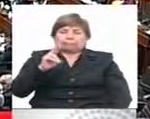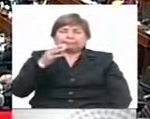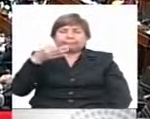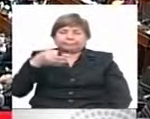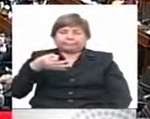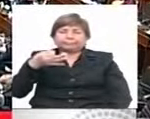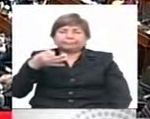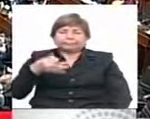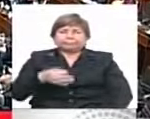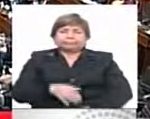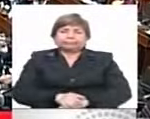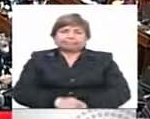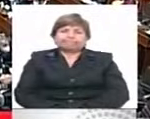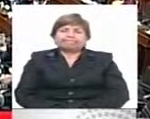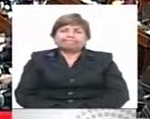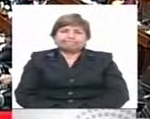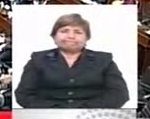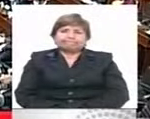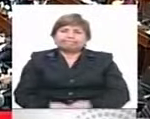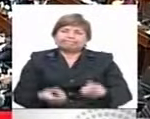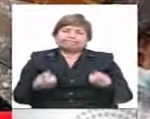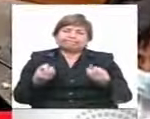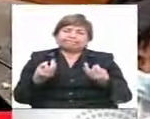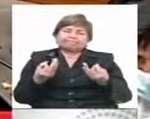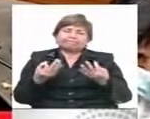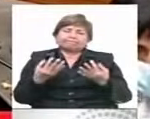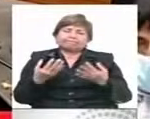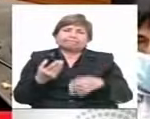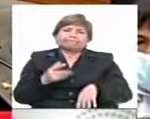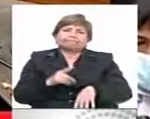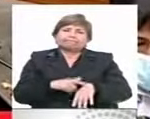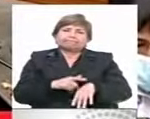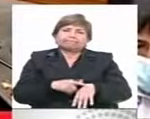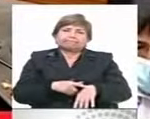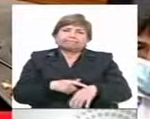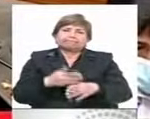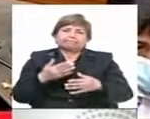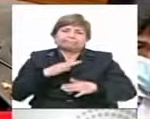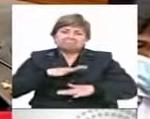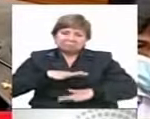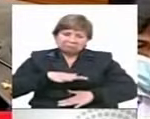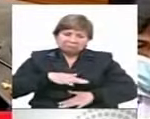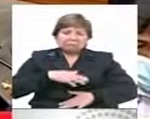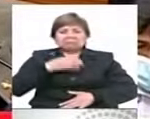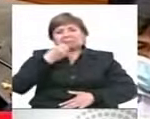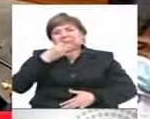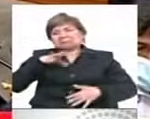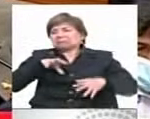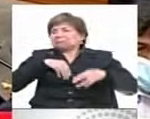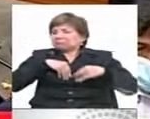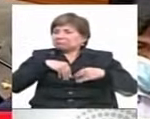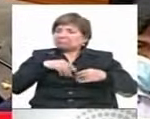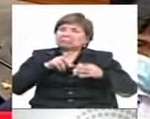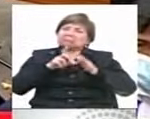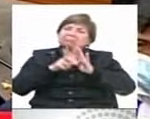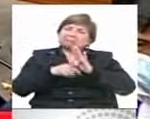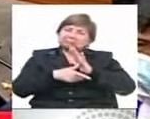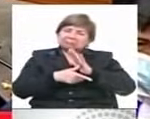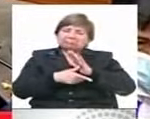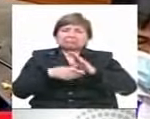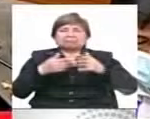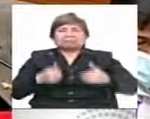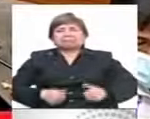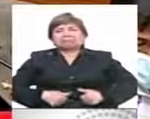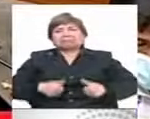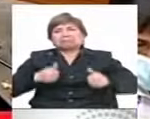Efectivamente, ¿cuántos en el momento estarán pues conforme luego de haber